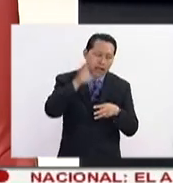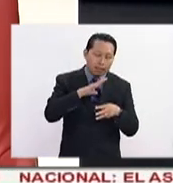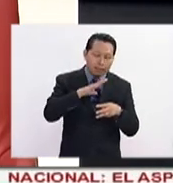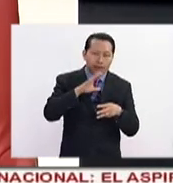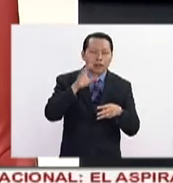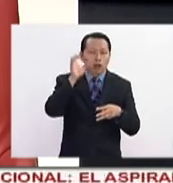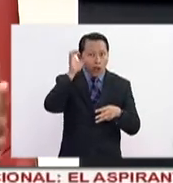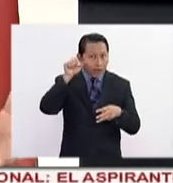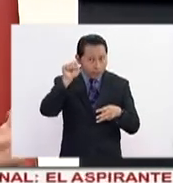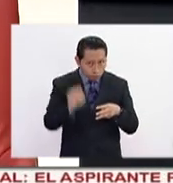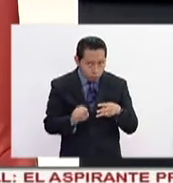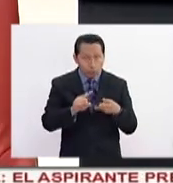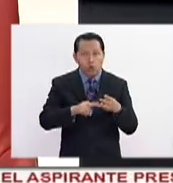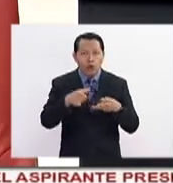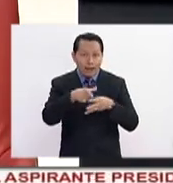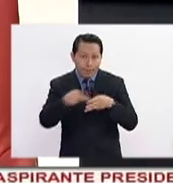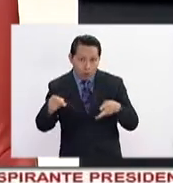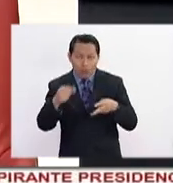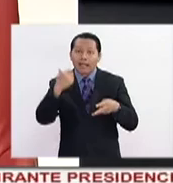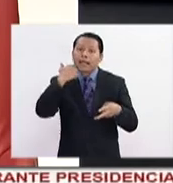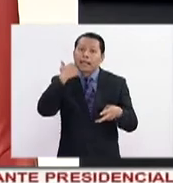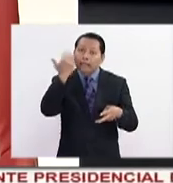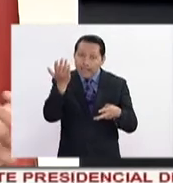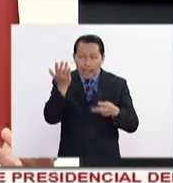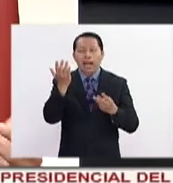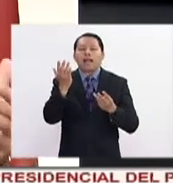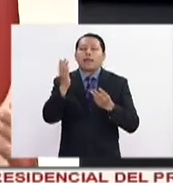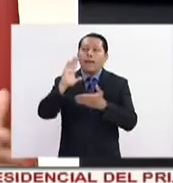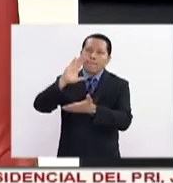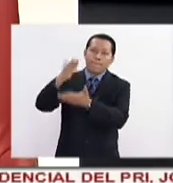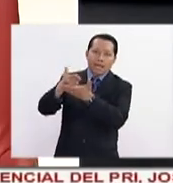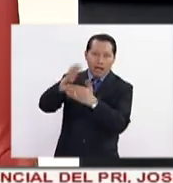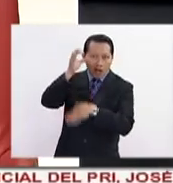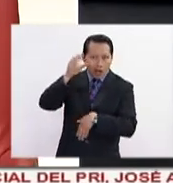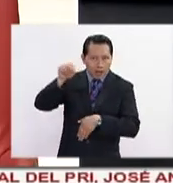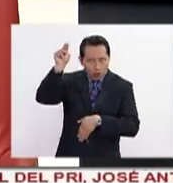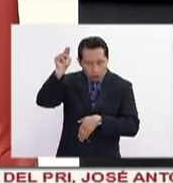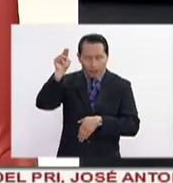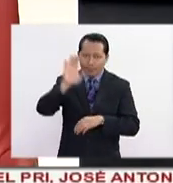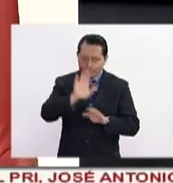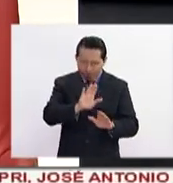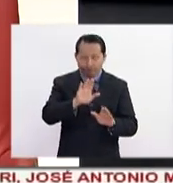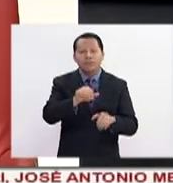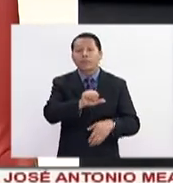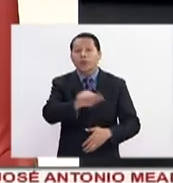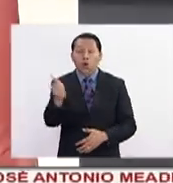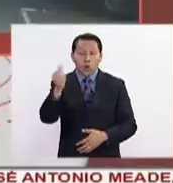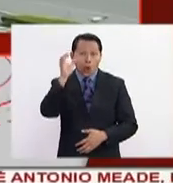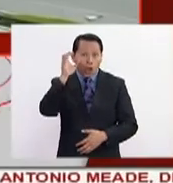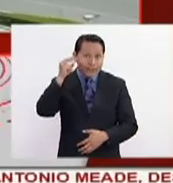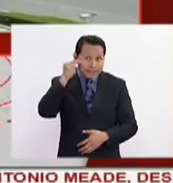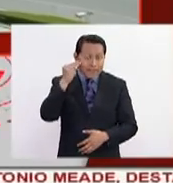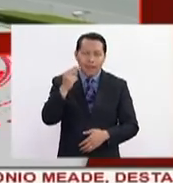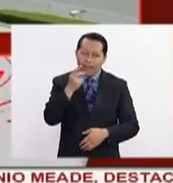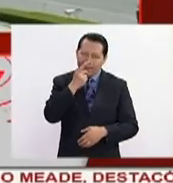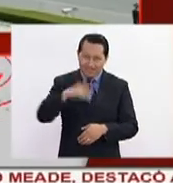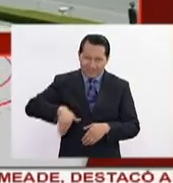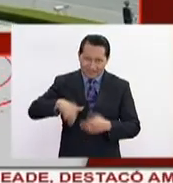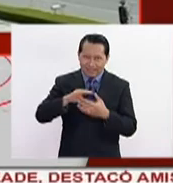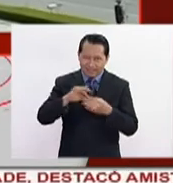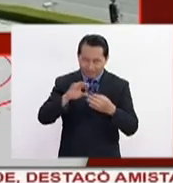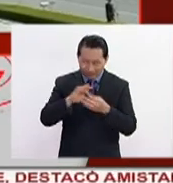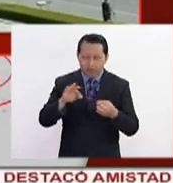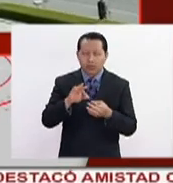contener efectivamente a Corea del Norte. Por el otro lado tenemos a China, como bien mencionas, que digamos está en